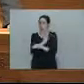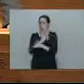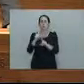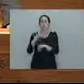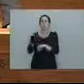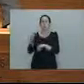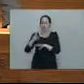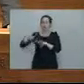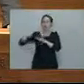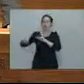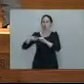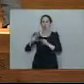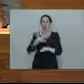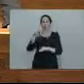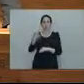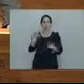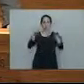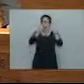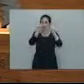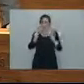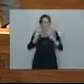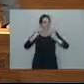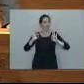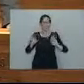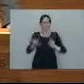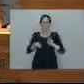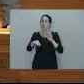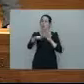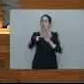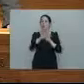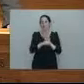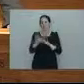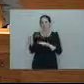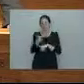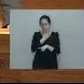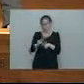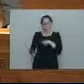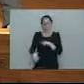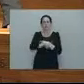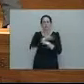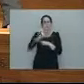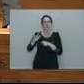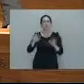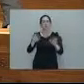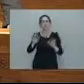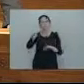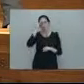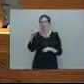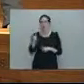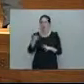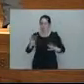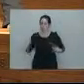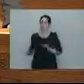Yo creo que comparten la misma temática, plantean medidas, si es verdad, distintas, pero creo que son complementarias